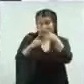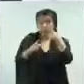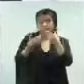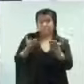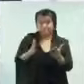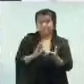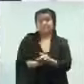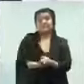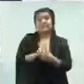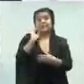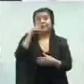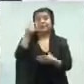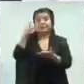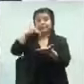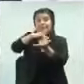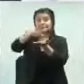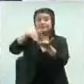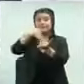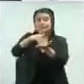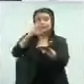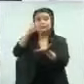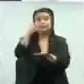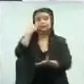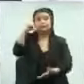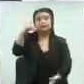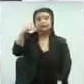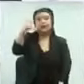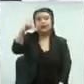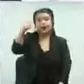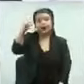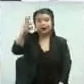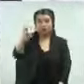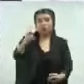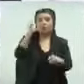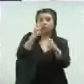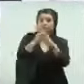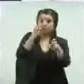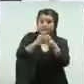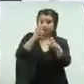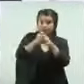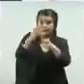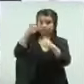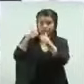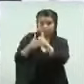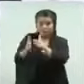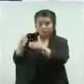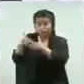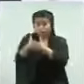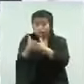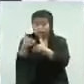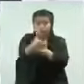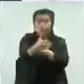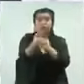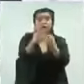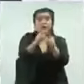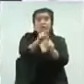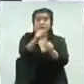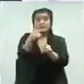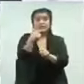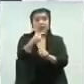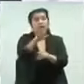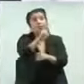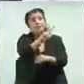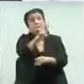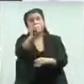para pasar el centro de Chicacao va a costar. Entonces, vea, ministro, yo sé que acá al final usted puede venir y decir hay